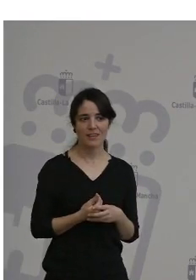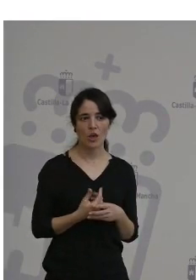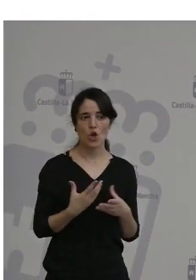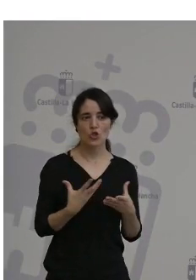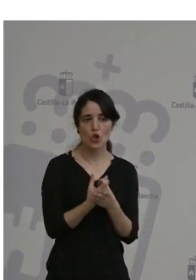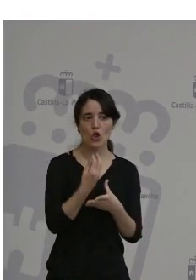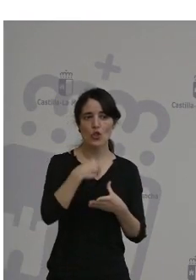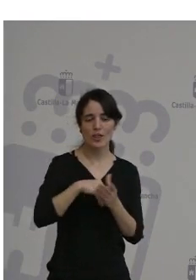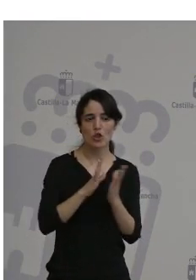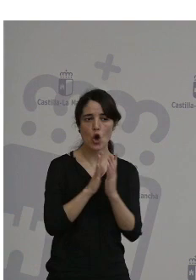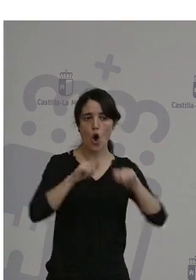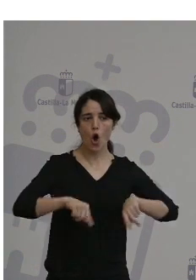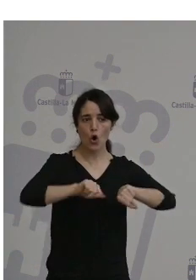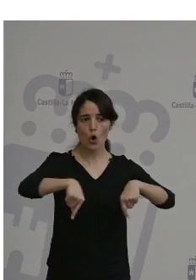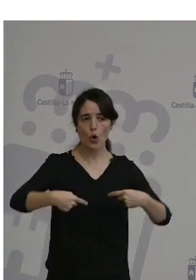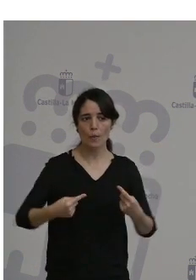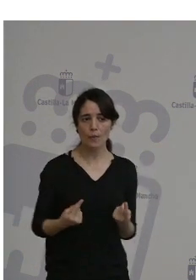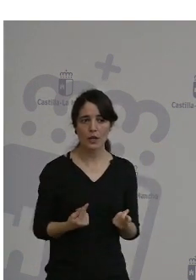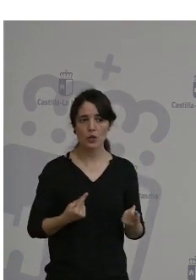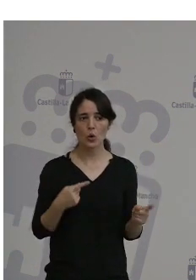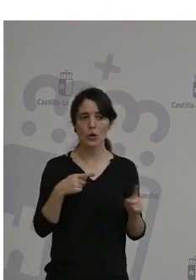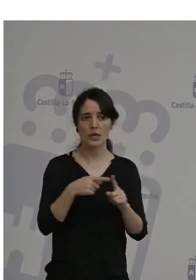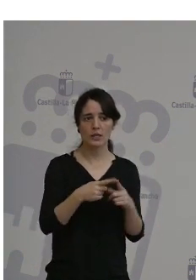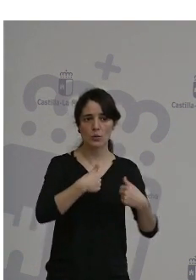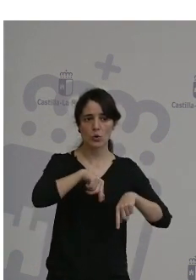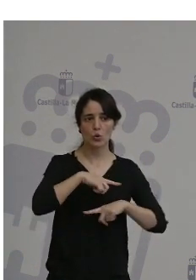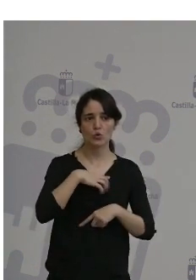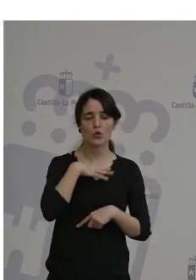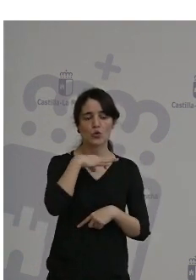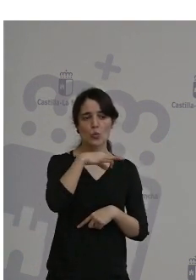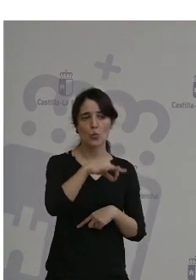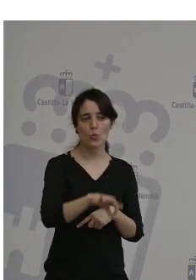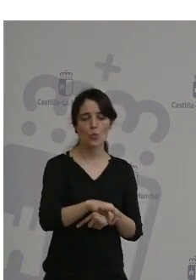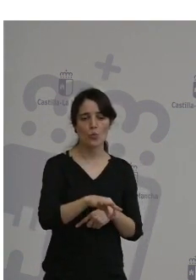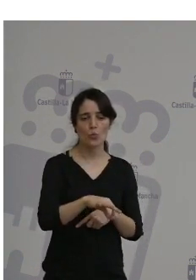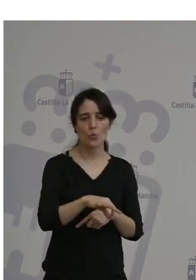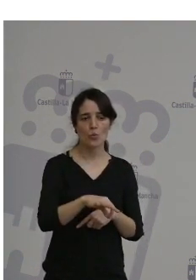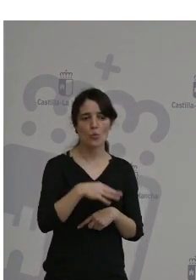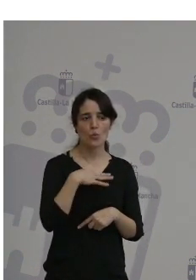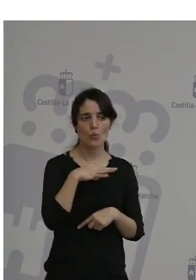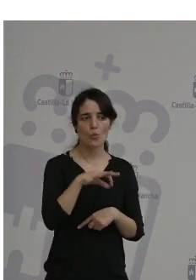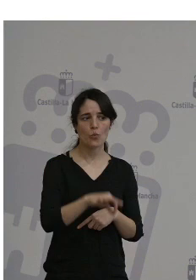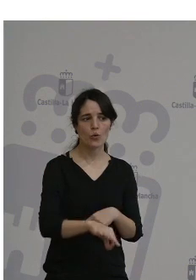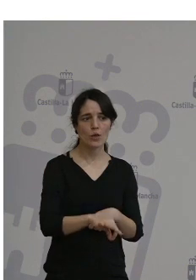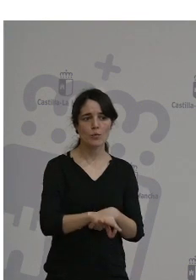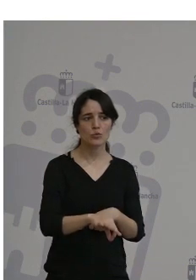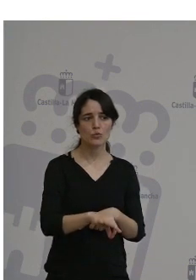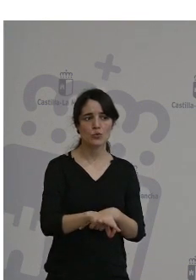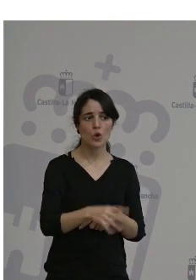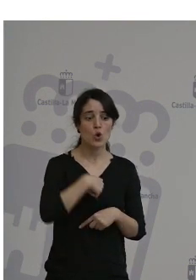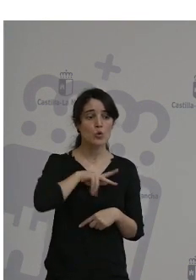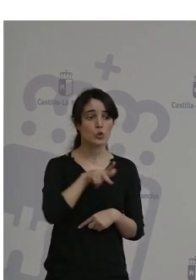para que podamos entender nuestros derechos de